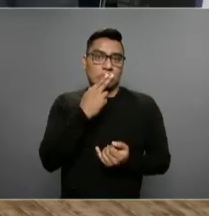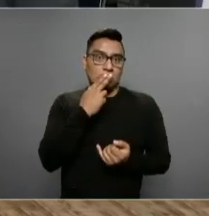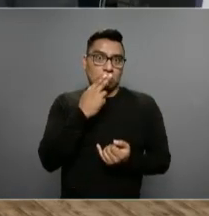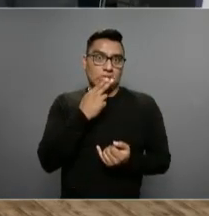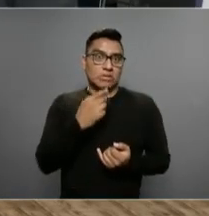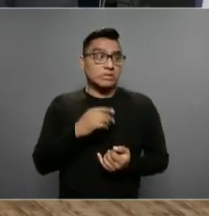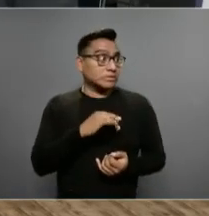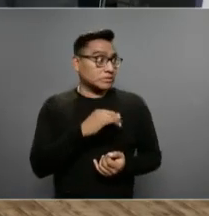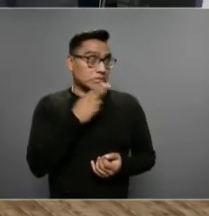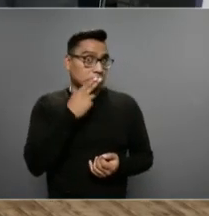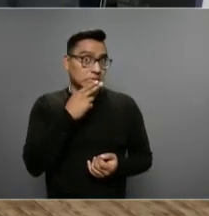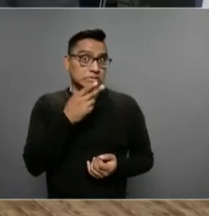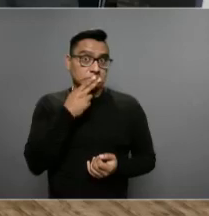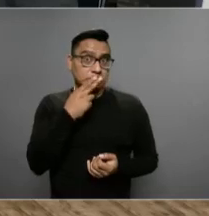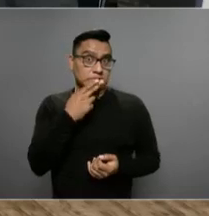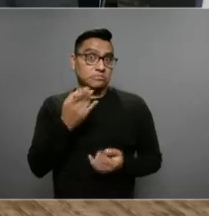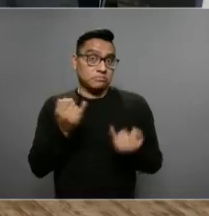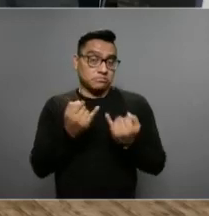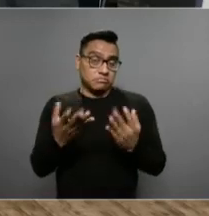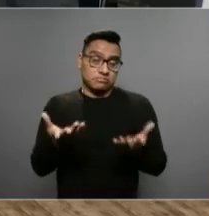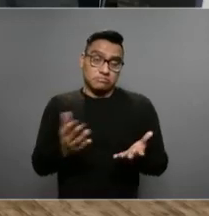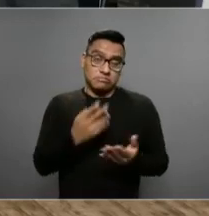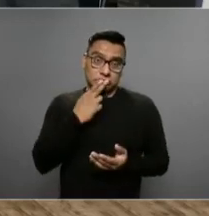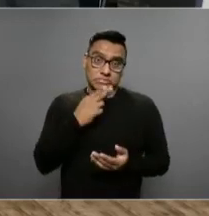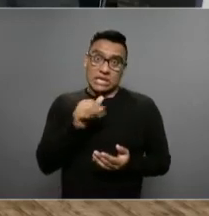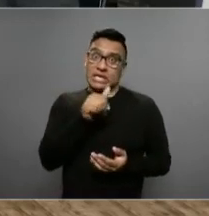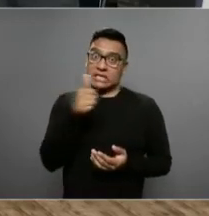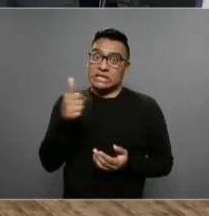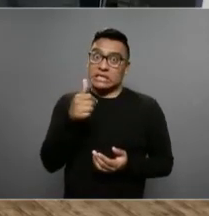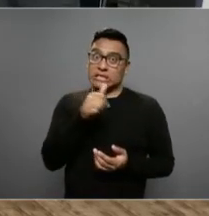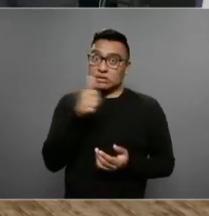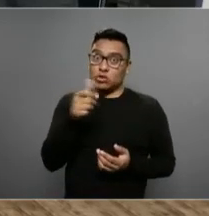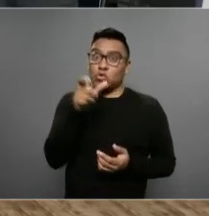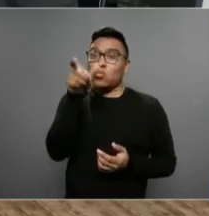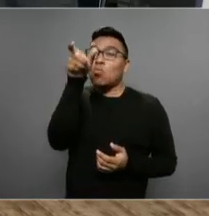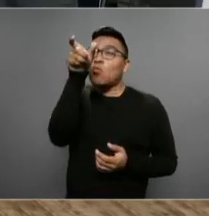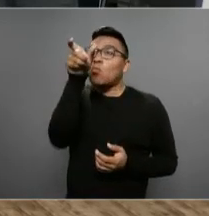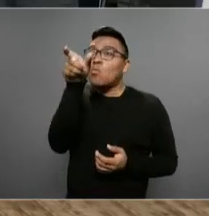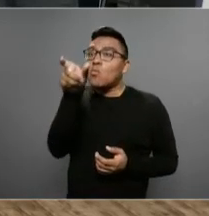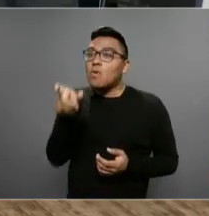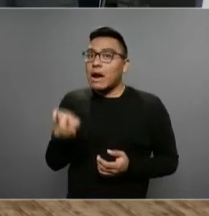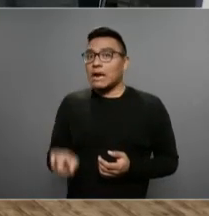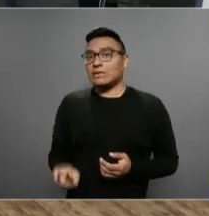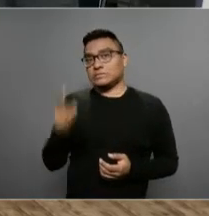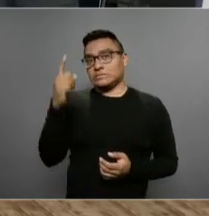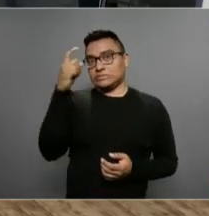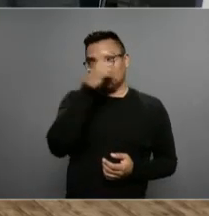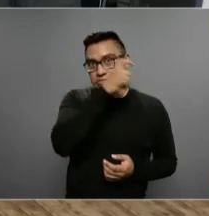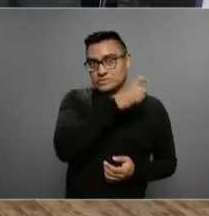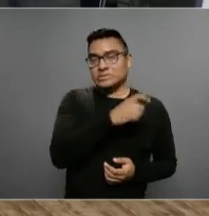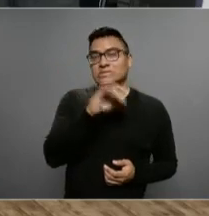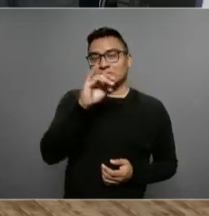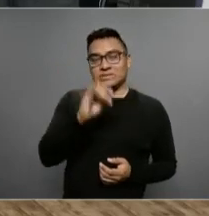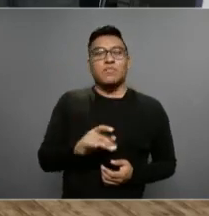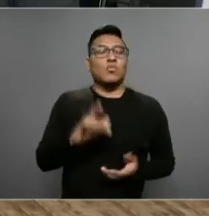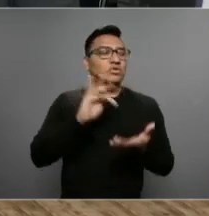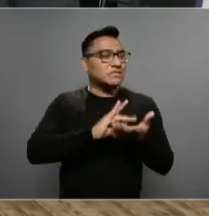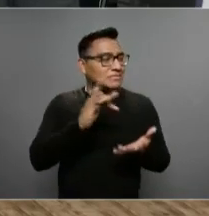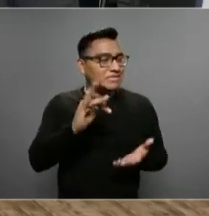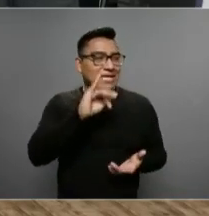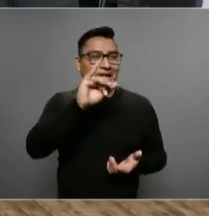ojo, tenían tabaquismo. antecedentes de tabaquismo. También ese es otro elemento delicado, efectivamente. Muchísimas